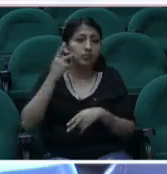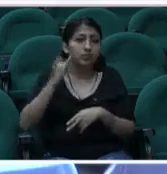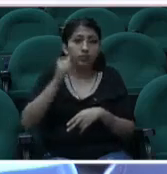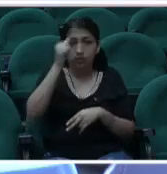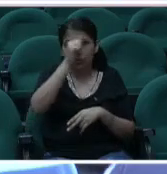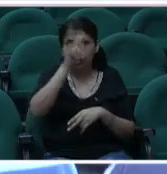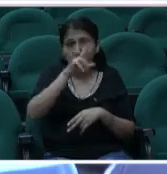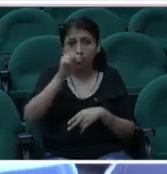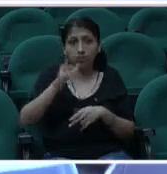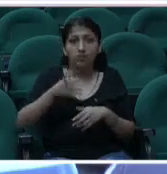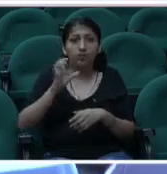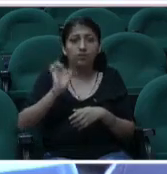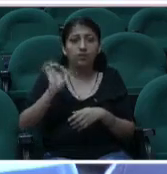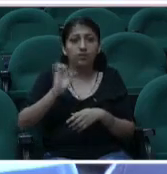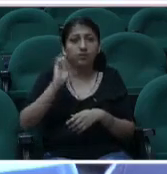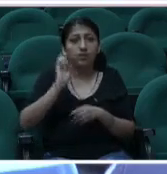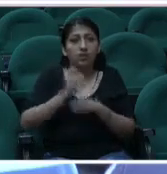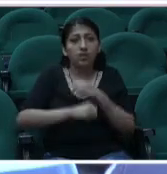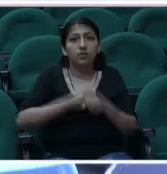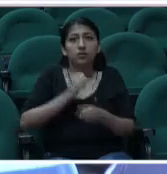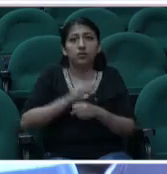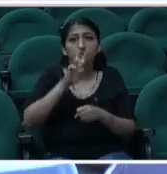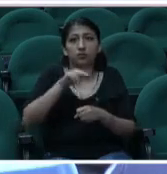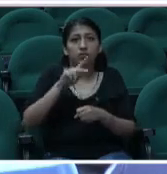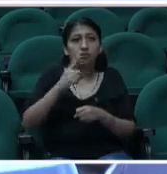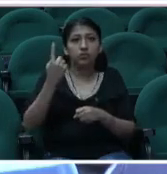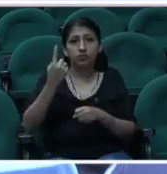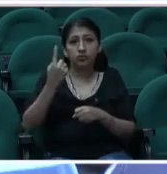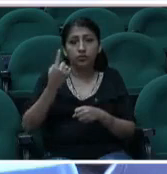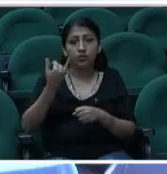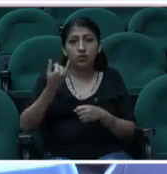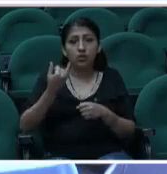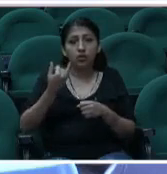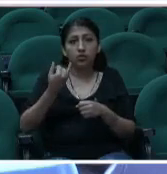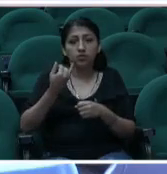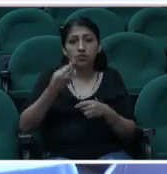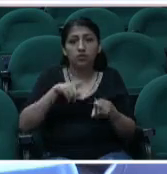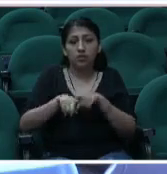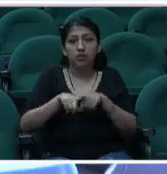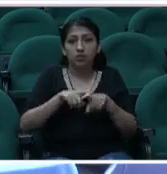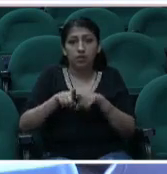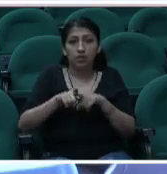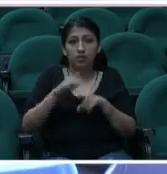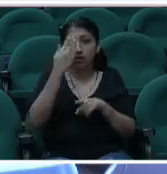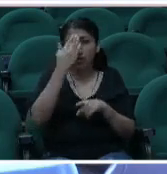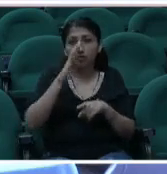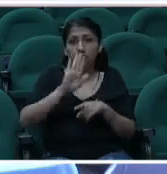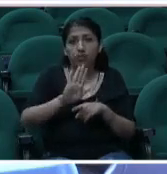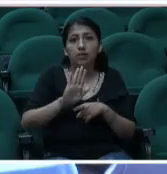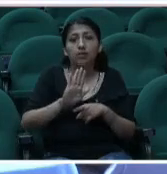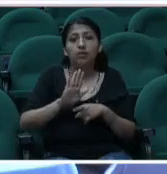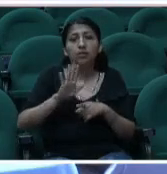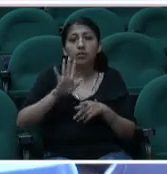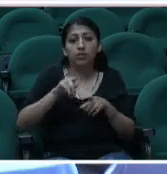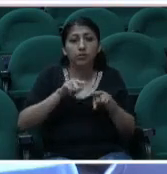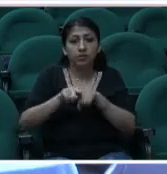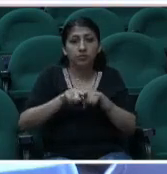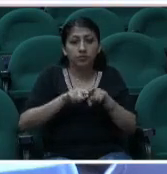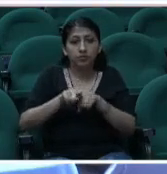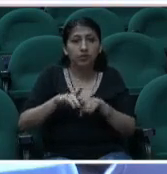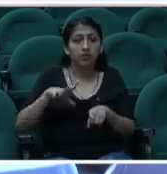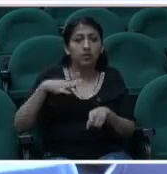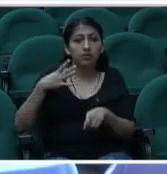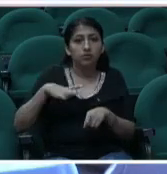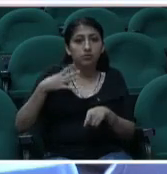31 de enero del año 2021 el debate frente a frente en el cual pues participan los